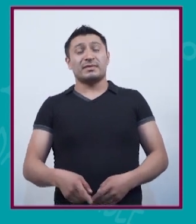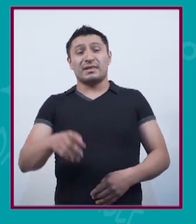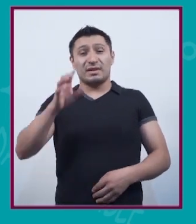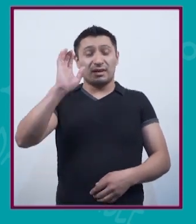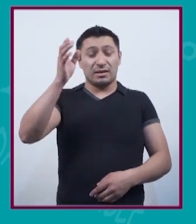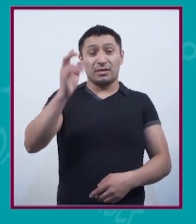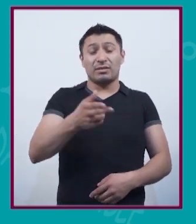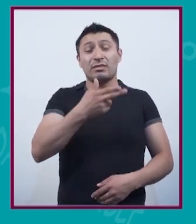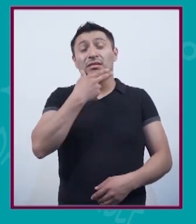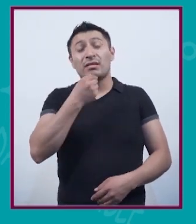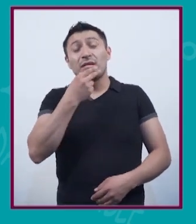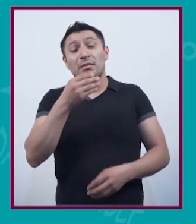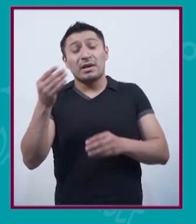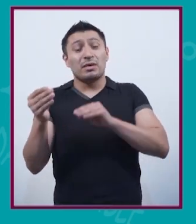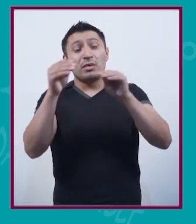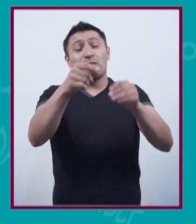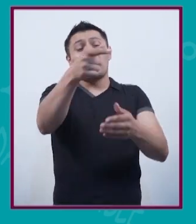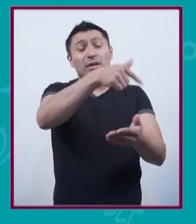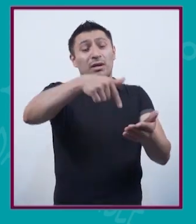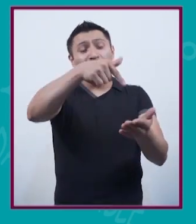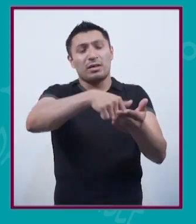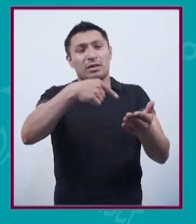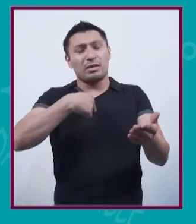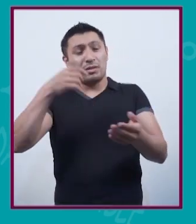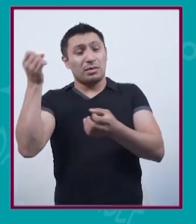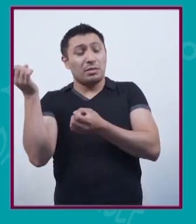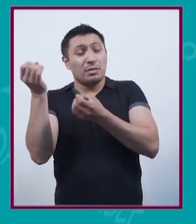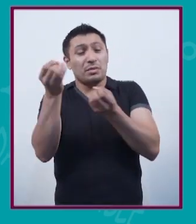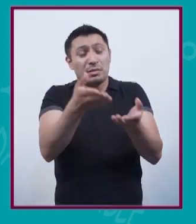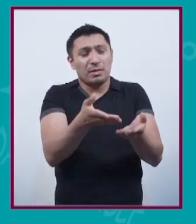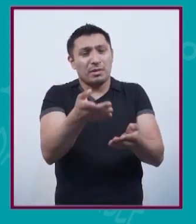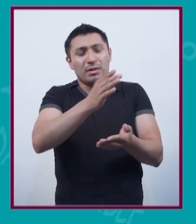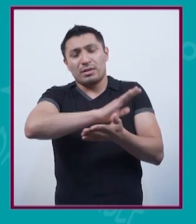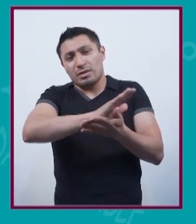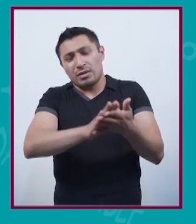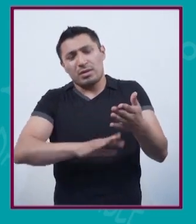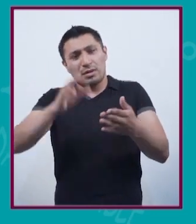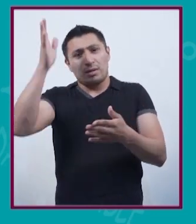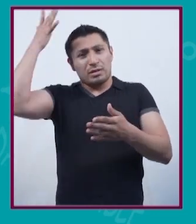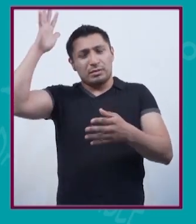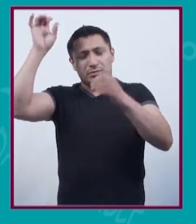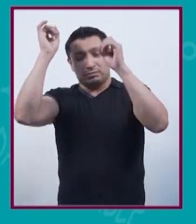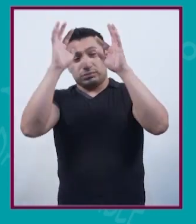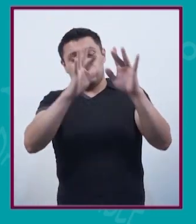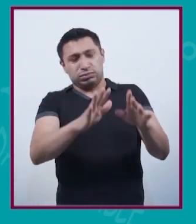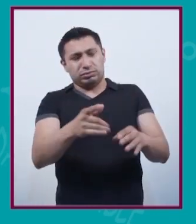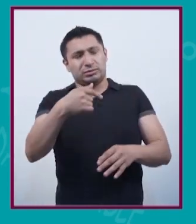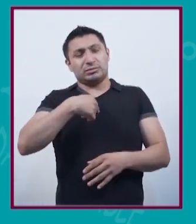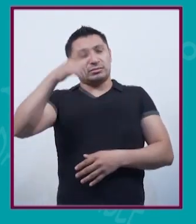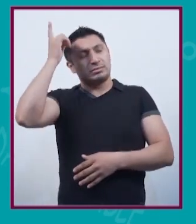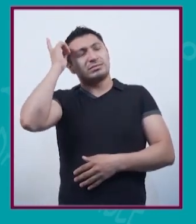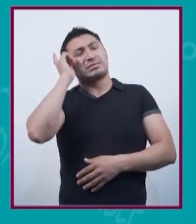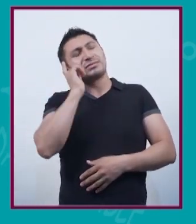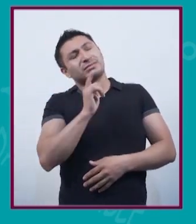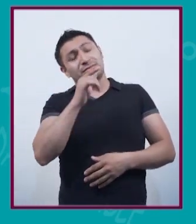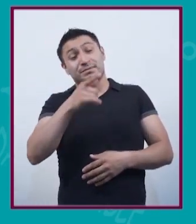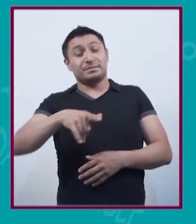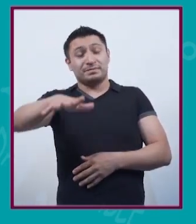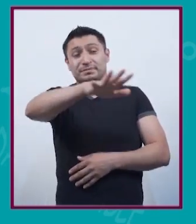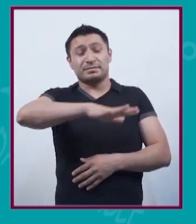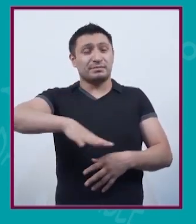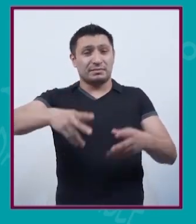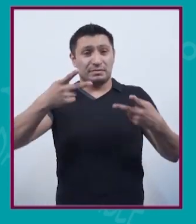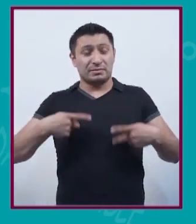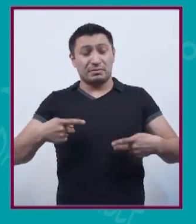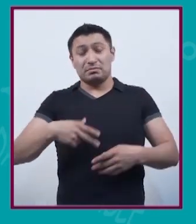Del nicho helado en que los hombres te pusieron, te bajaré a la tierra humilde y soleada, que de